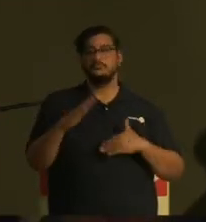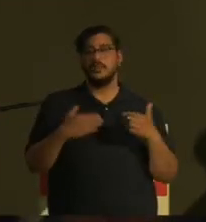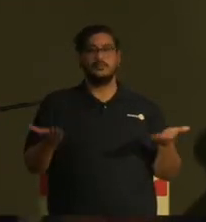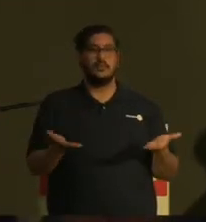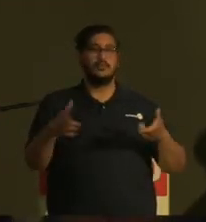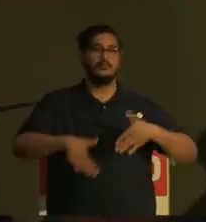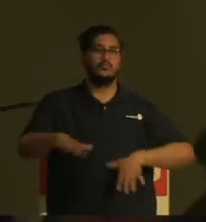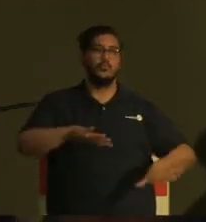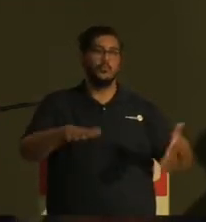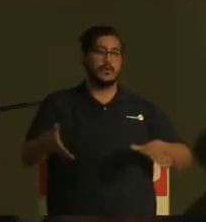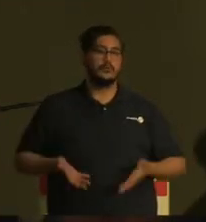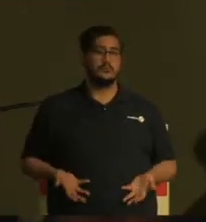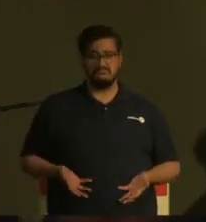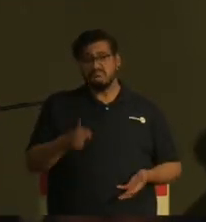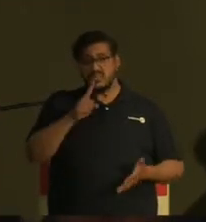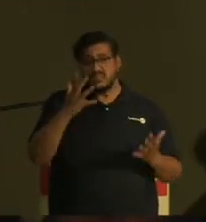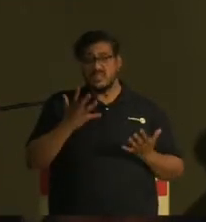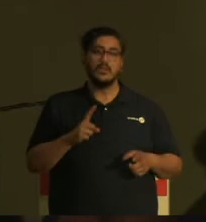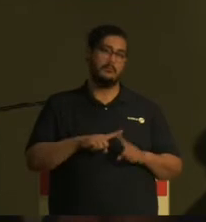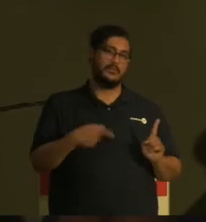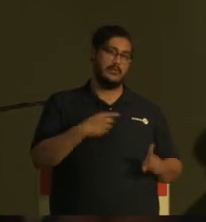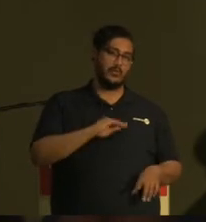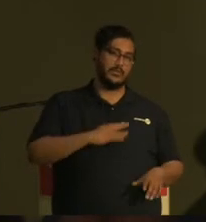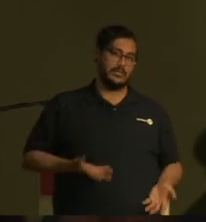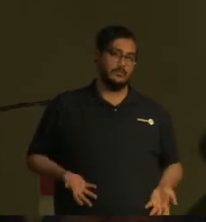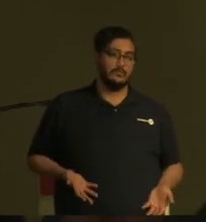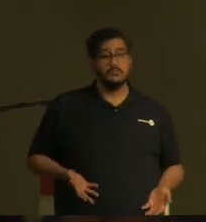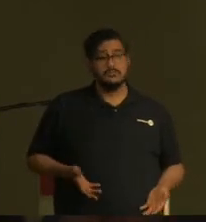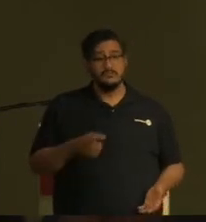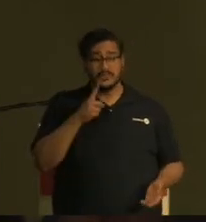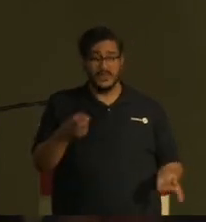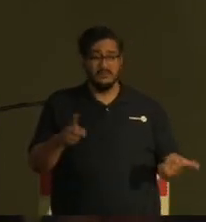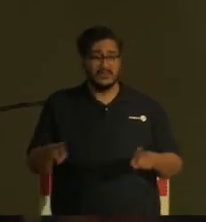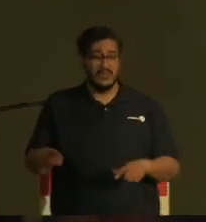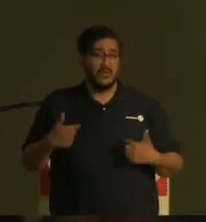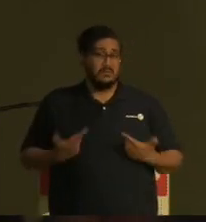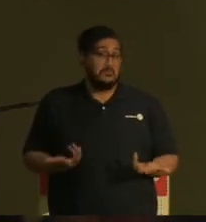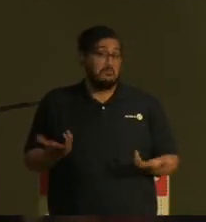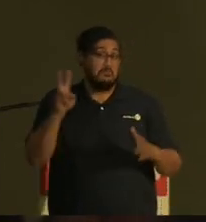forma, pero estoy muy contento, ¿no? Y me ha pasado ahora a mí, mira, profecía otra vez.